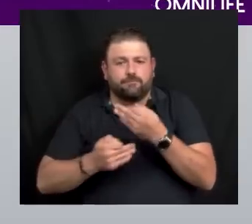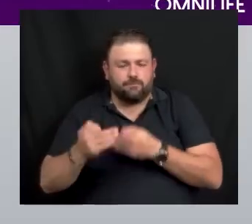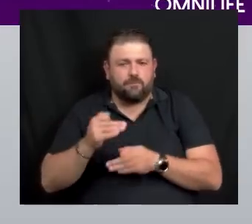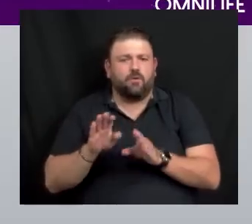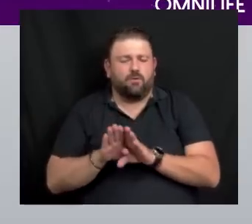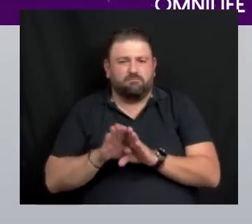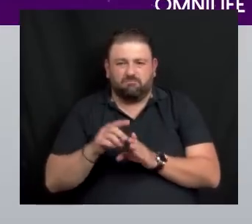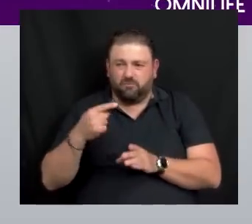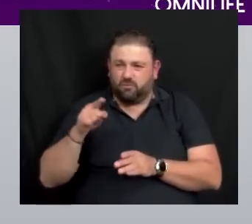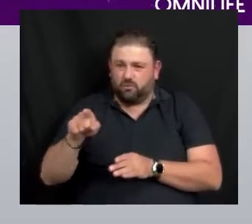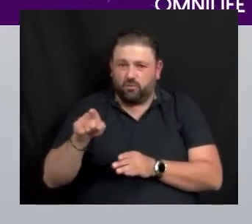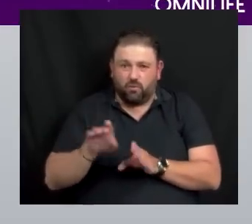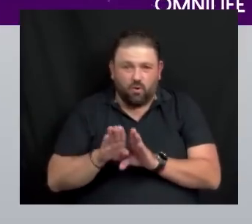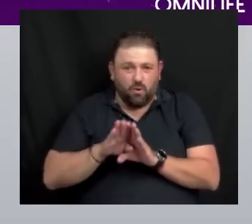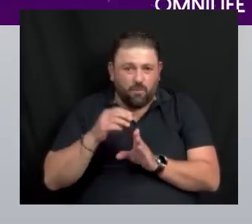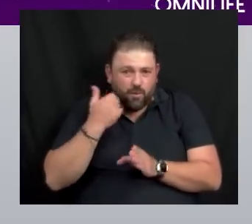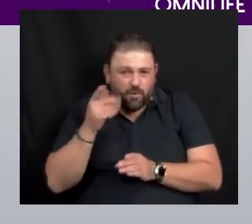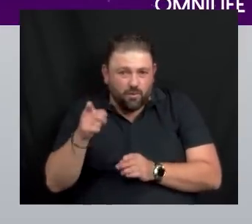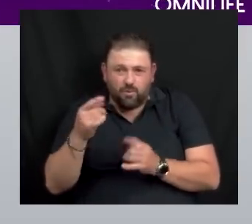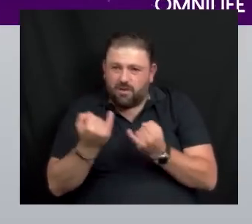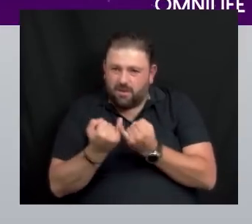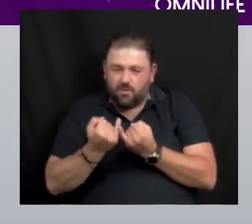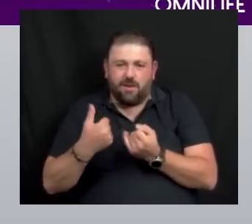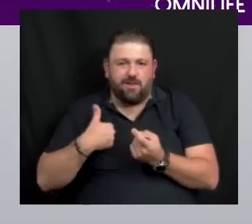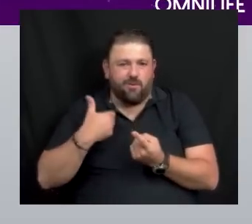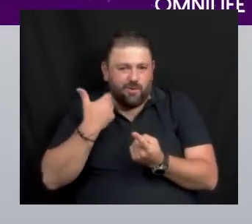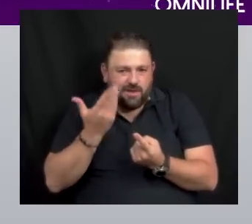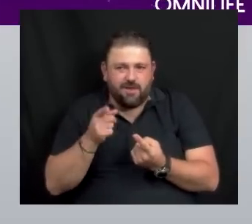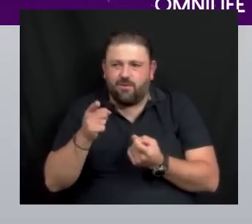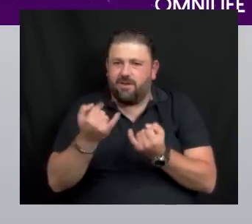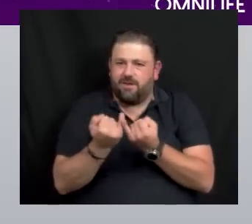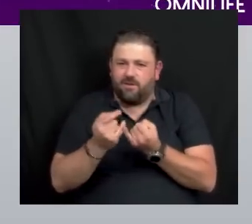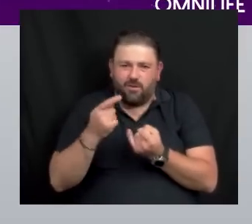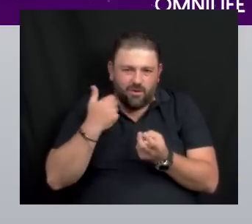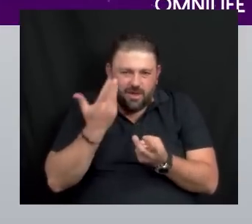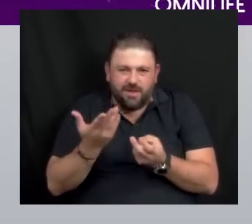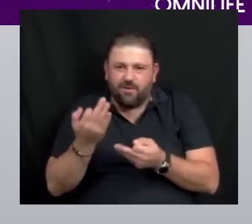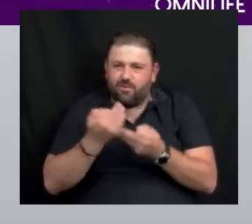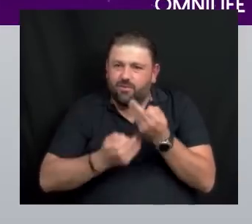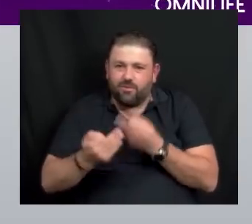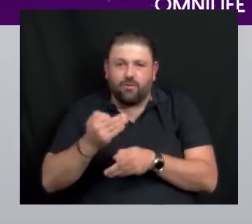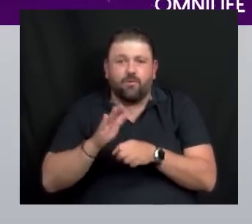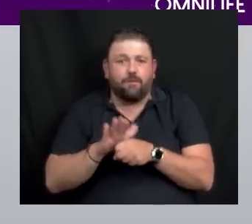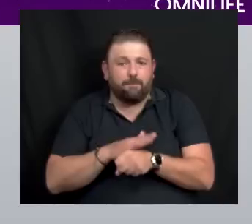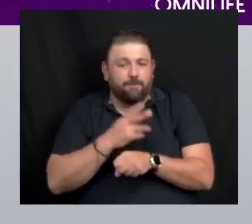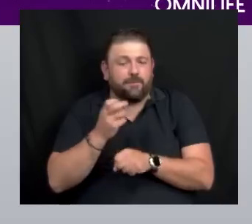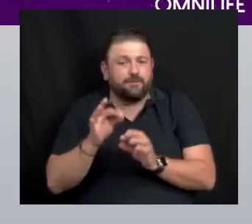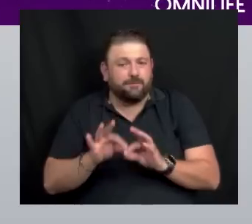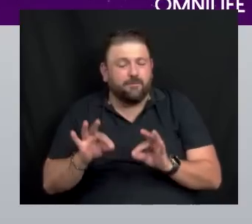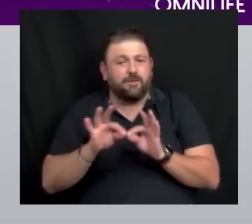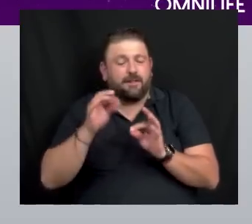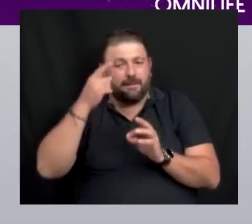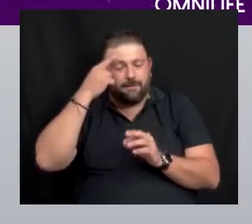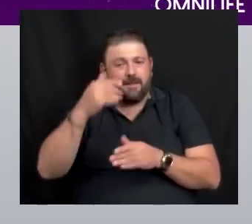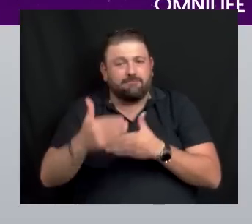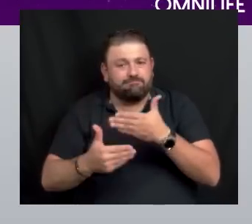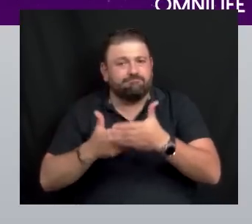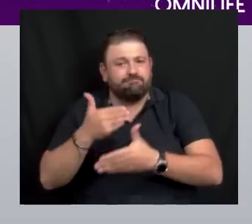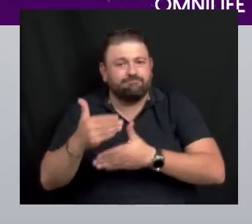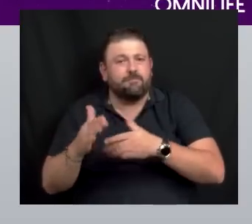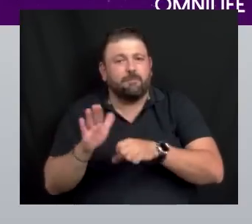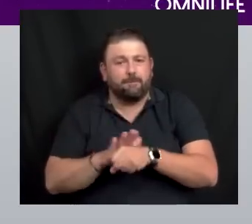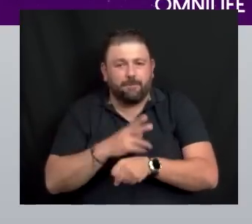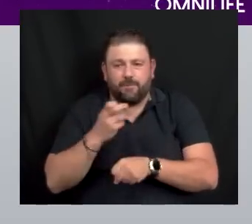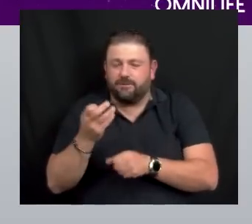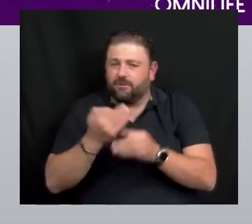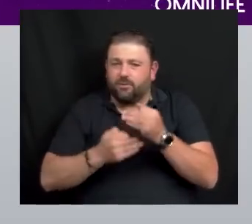yo voy a estar, como tú yo voy a ir, como tú yo le voy a buscar para poderlo generar. Entonces ya es gente